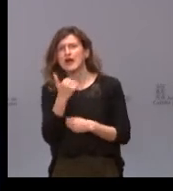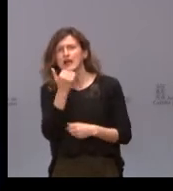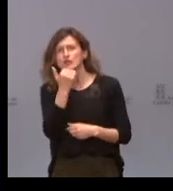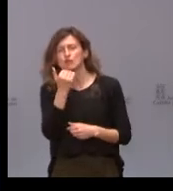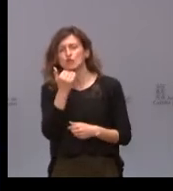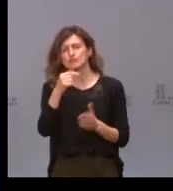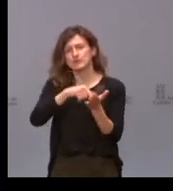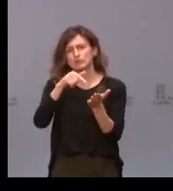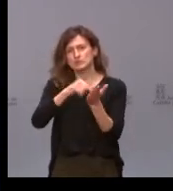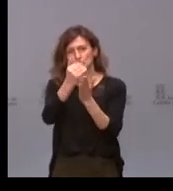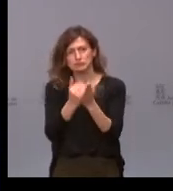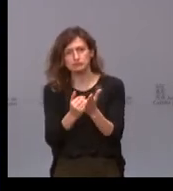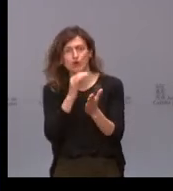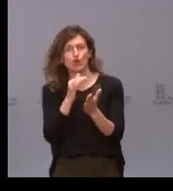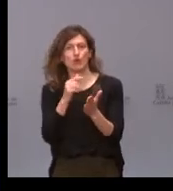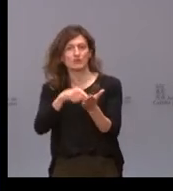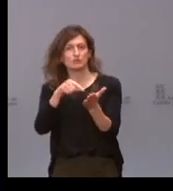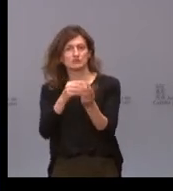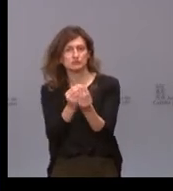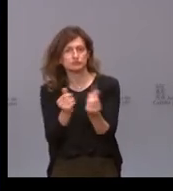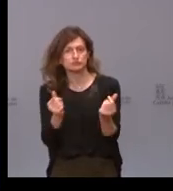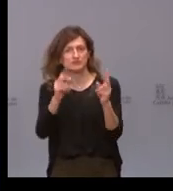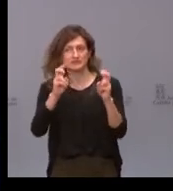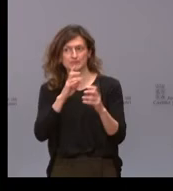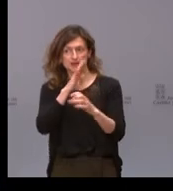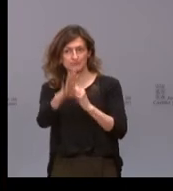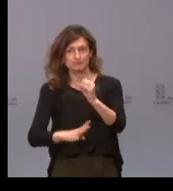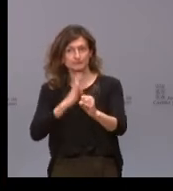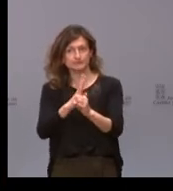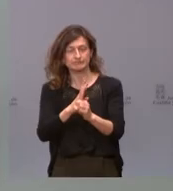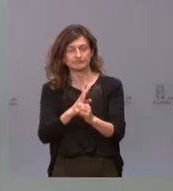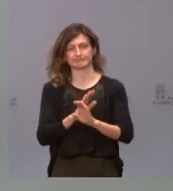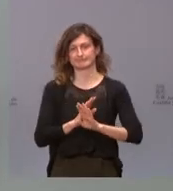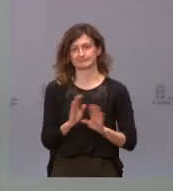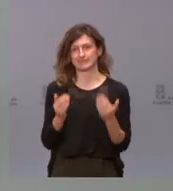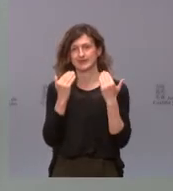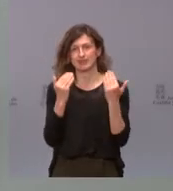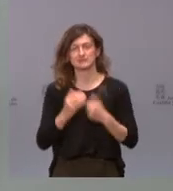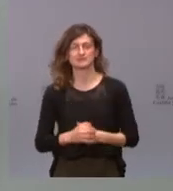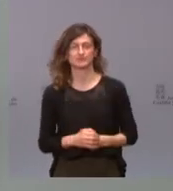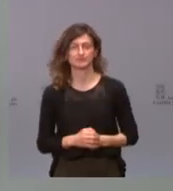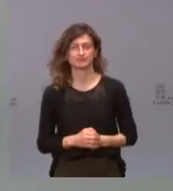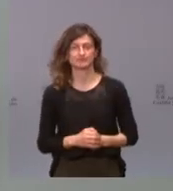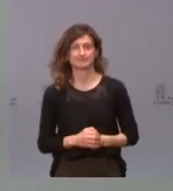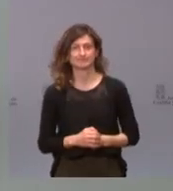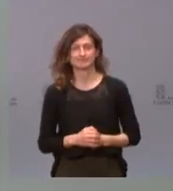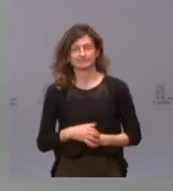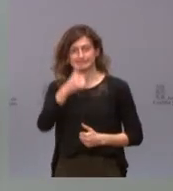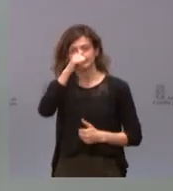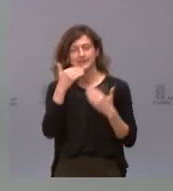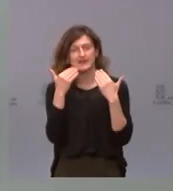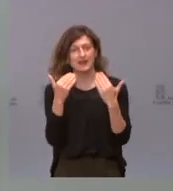eliminación futura de cara a esta misma legislatura muchas gracias muchas gracias